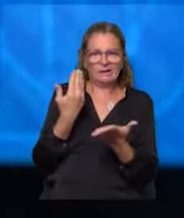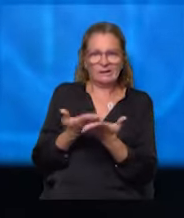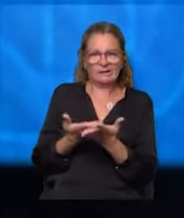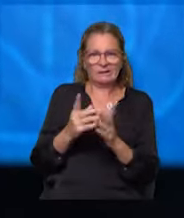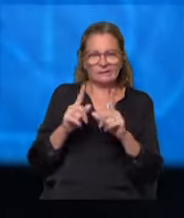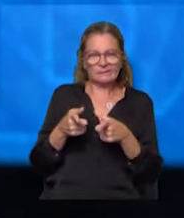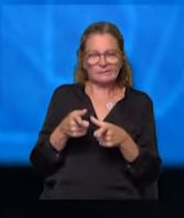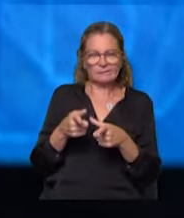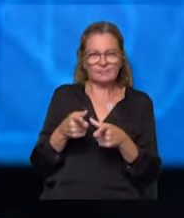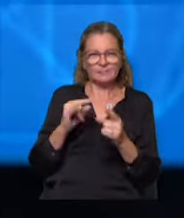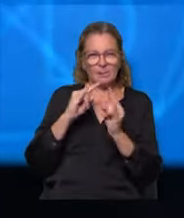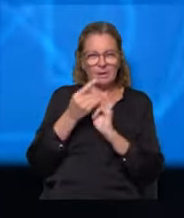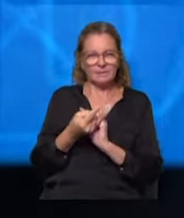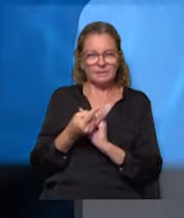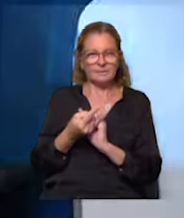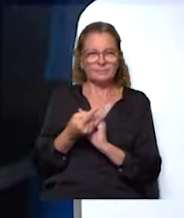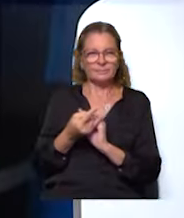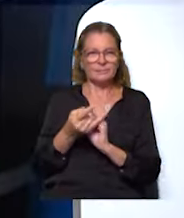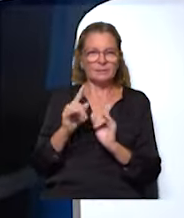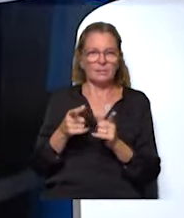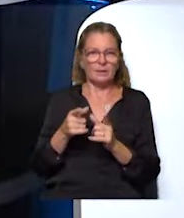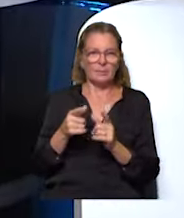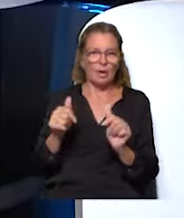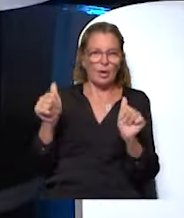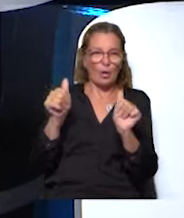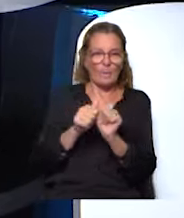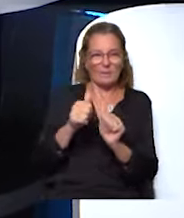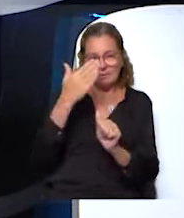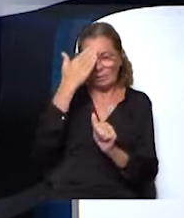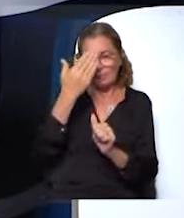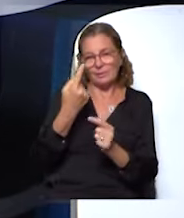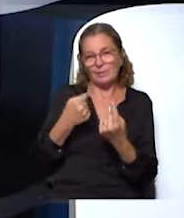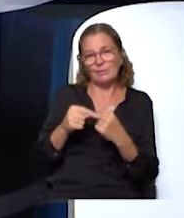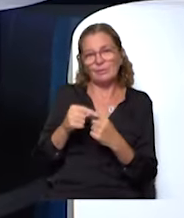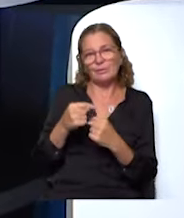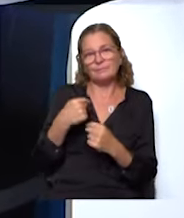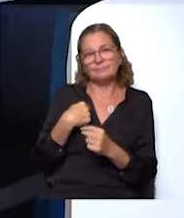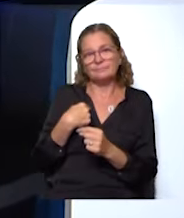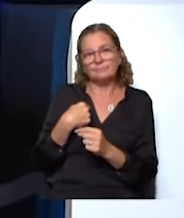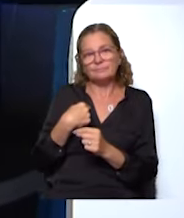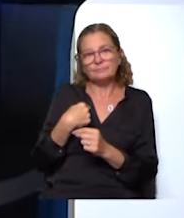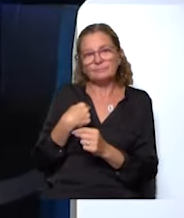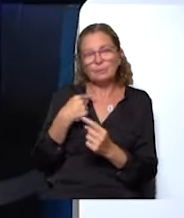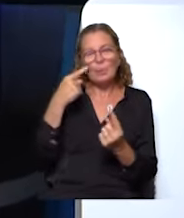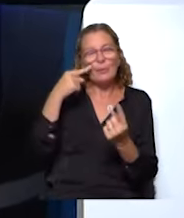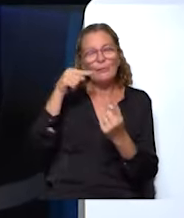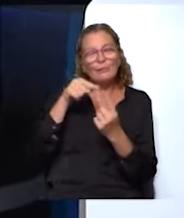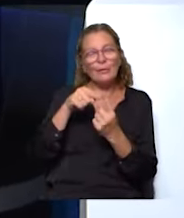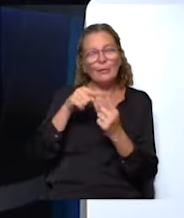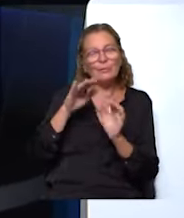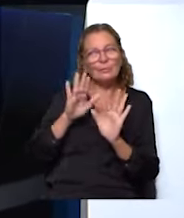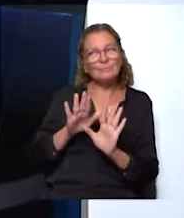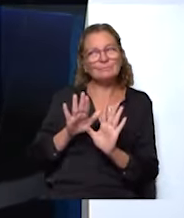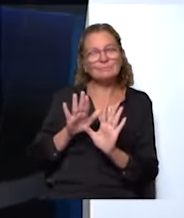también parlamentari las hubiera acompañado el frente amplio Entonces yo el foco que pongo es